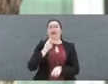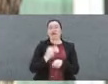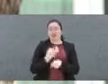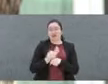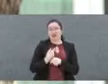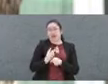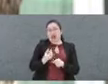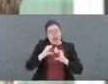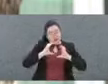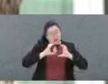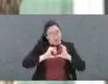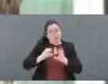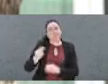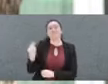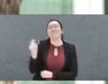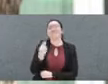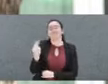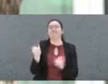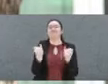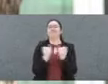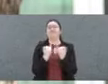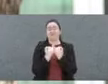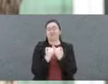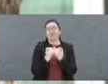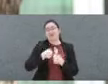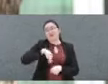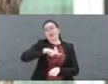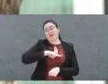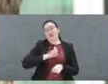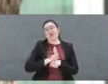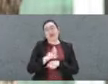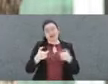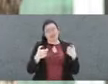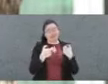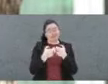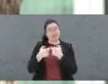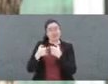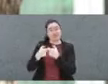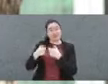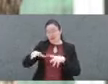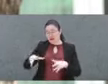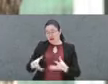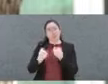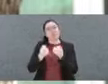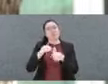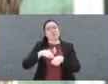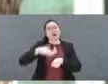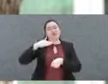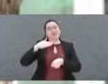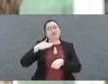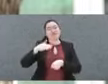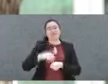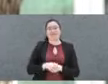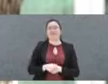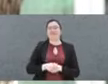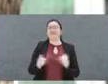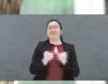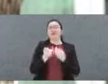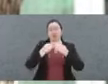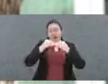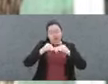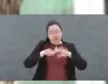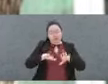maneras y hay que recuperar, rescatar ahora pues la reactivación económica de nuestra ciudad y estar